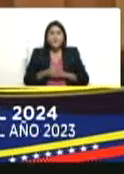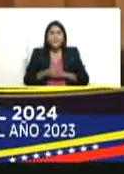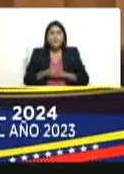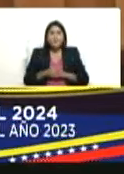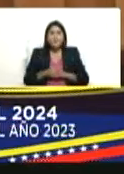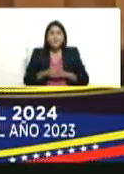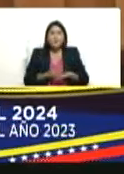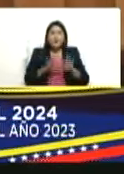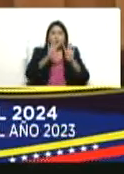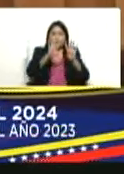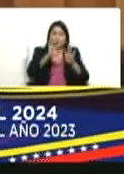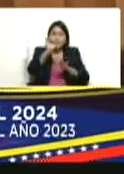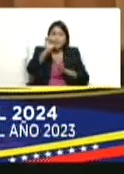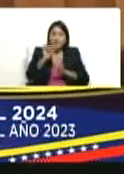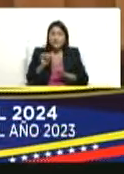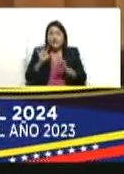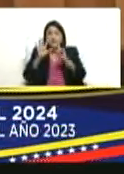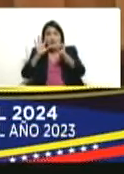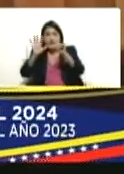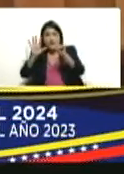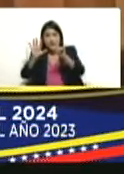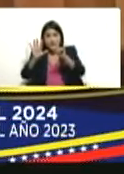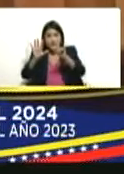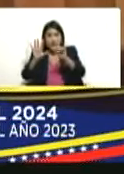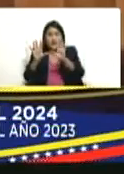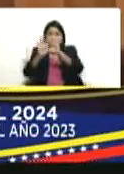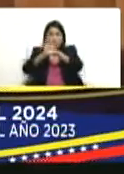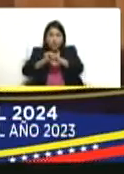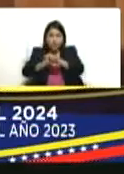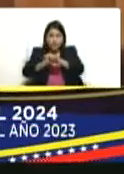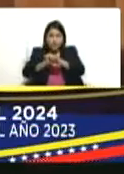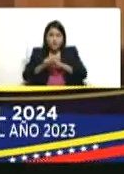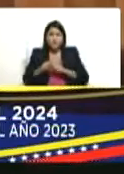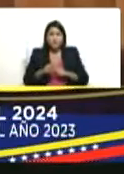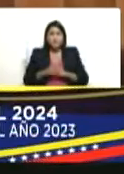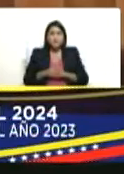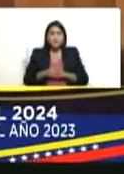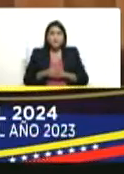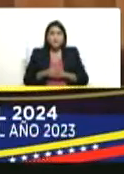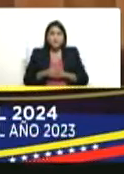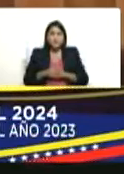9 y 6 post-meridian, era la noche.